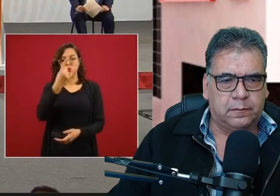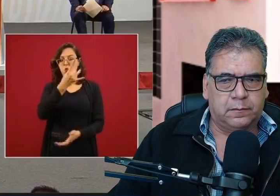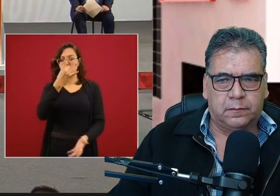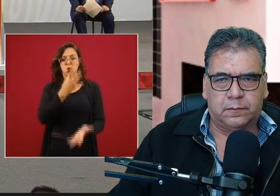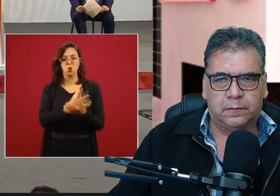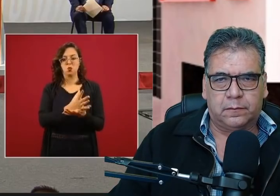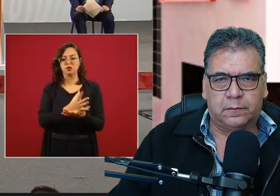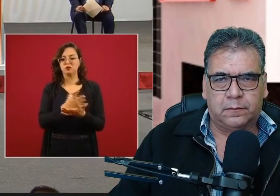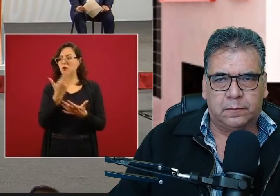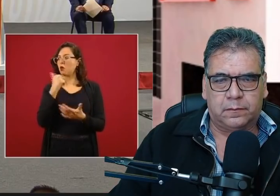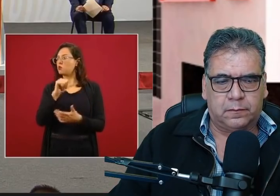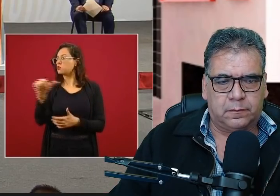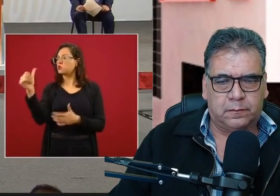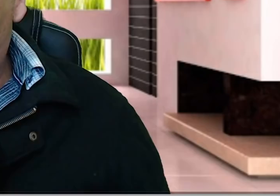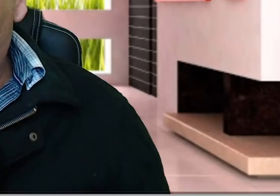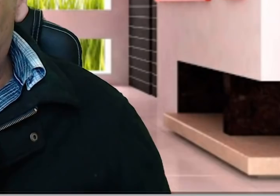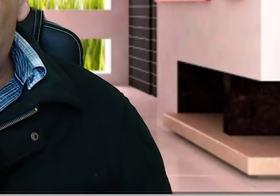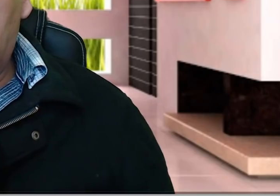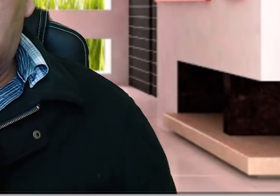Muchas gracias, señor presidente.